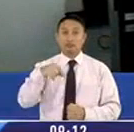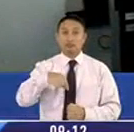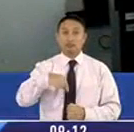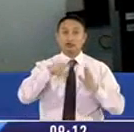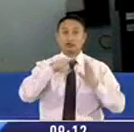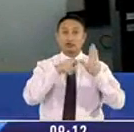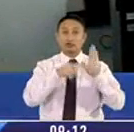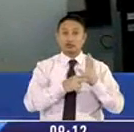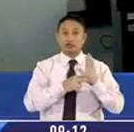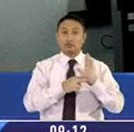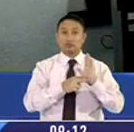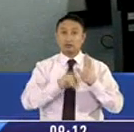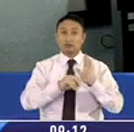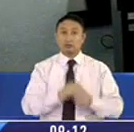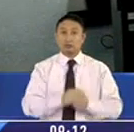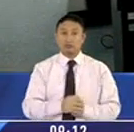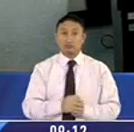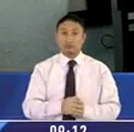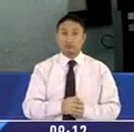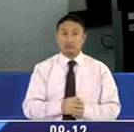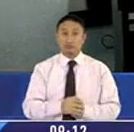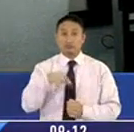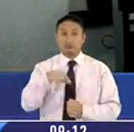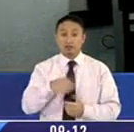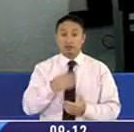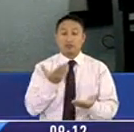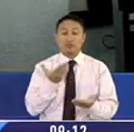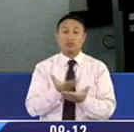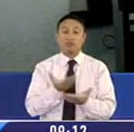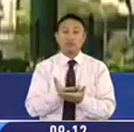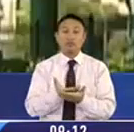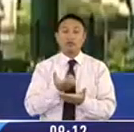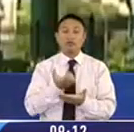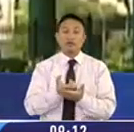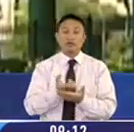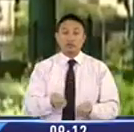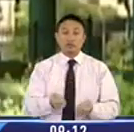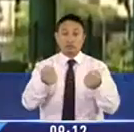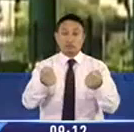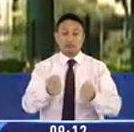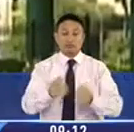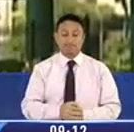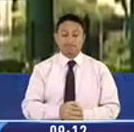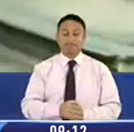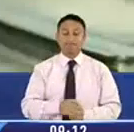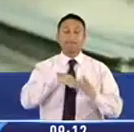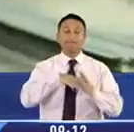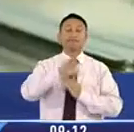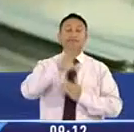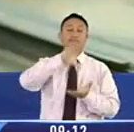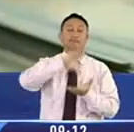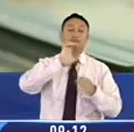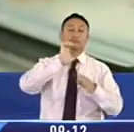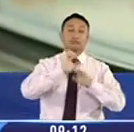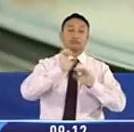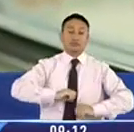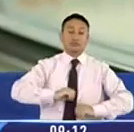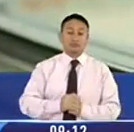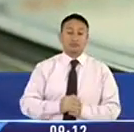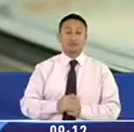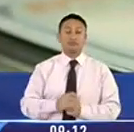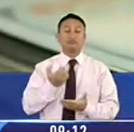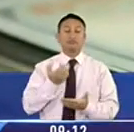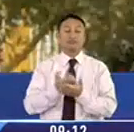normativa, vamos a recibir los insumos de orden económico. Desde el Banco Central del Ecuador se informó que el crecimiento de la